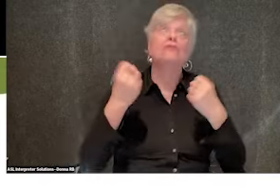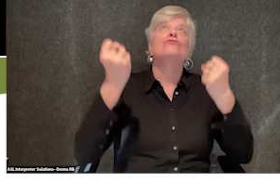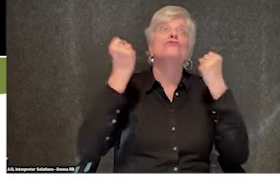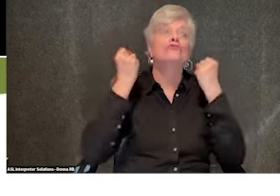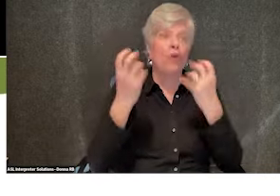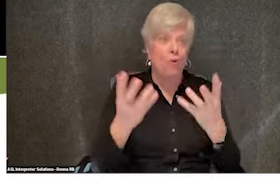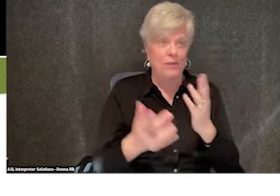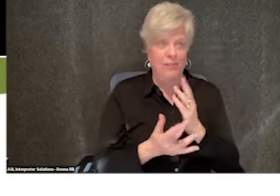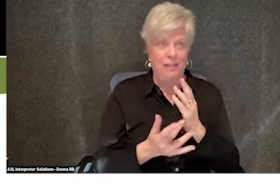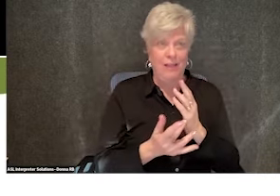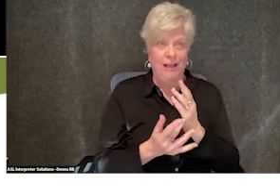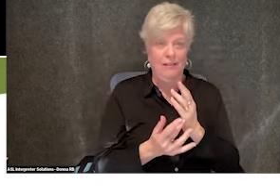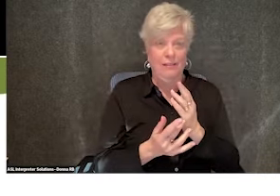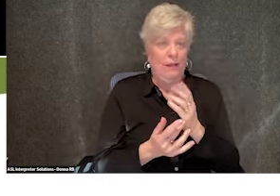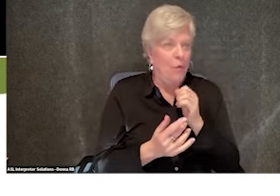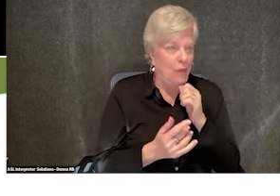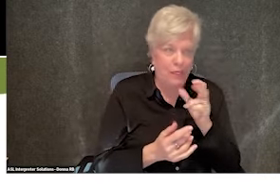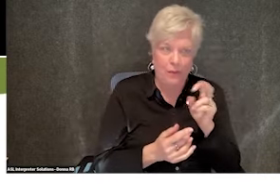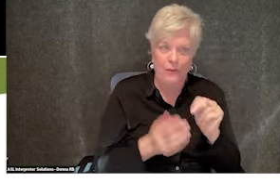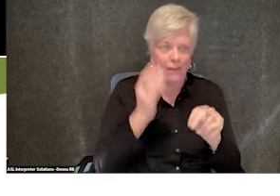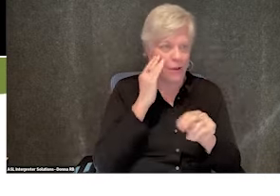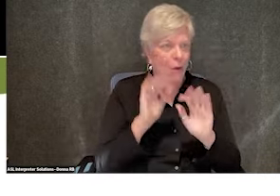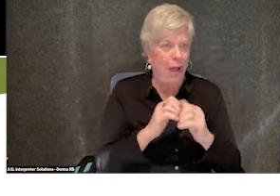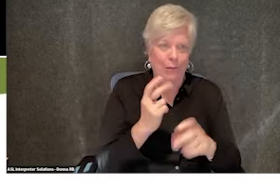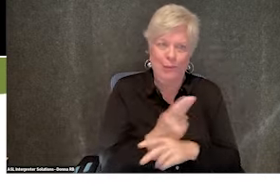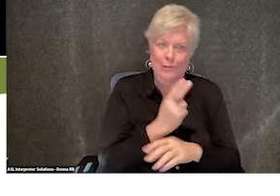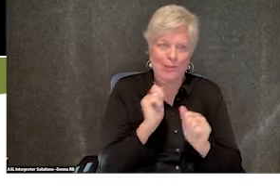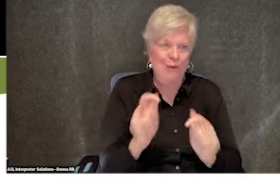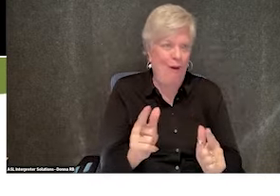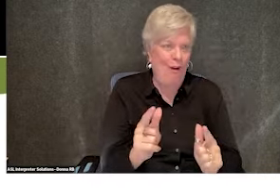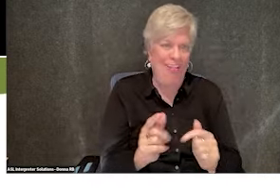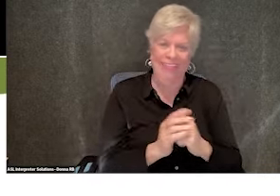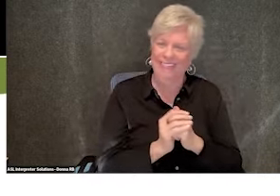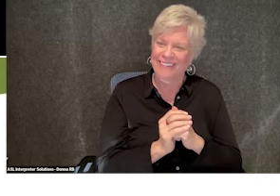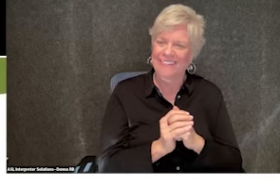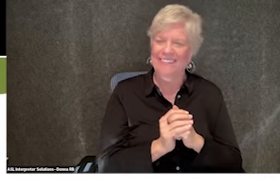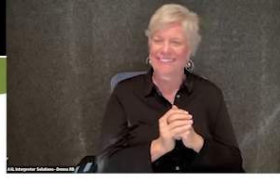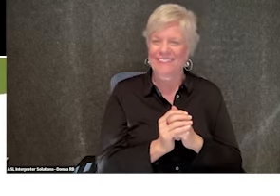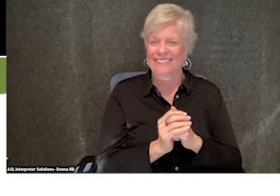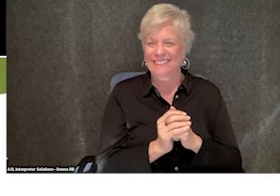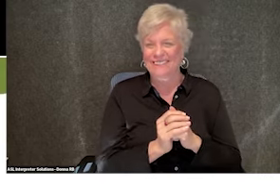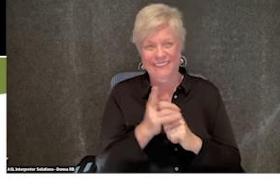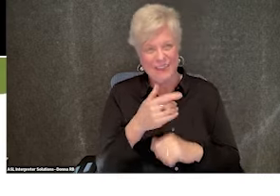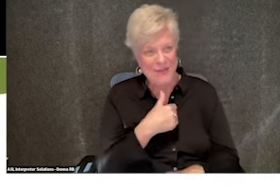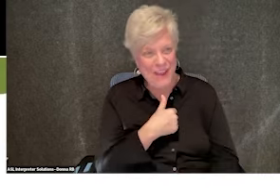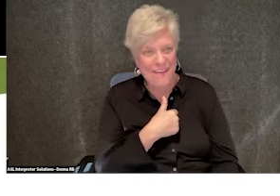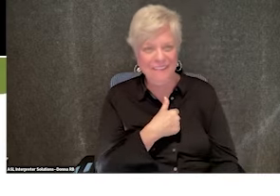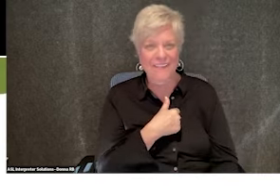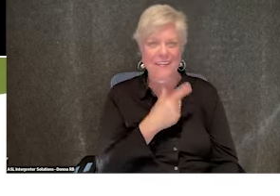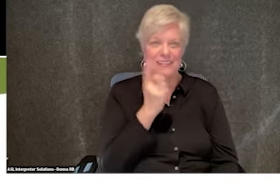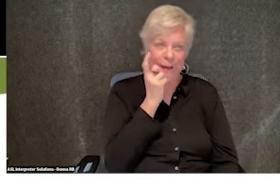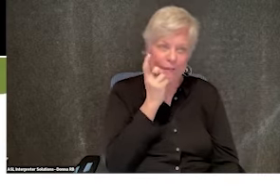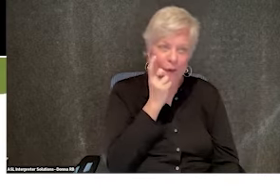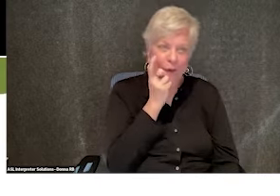llevar, que puede saber dónde está en todo momento, le puede mostrar un mapa de cómo llegar